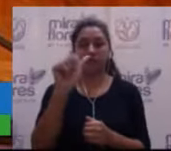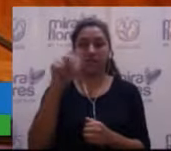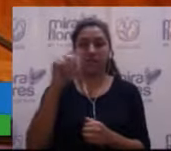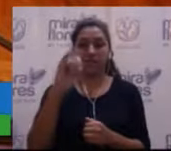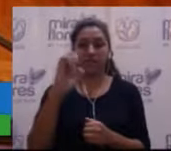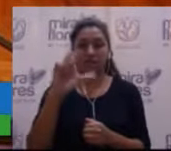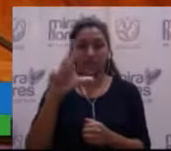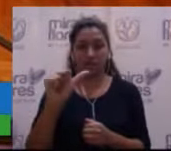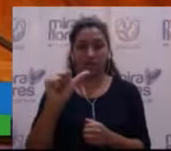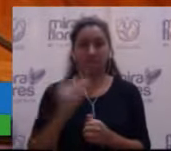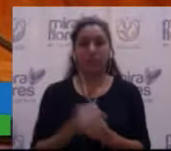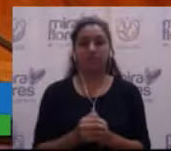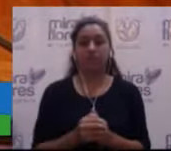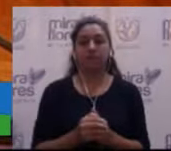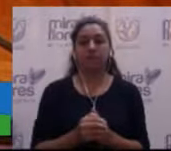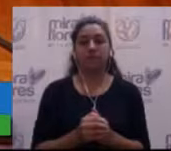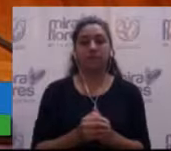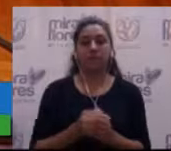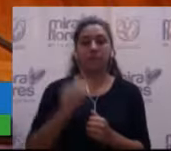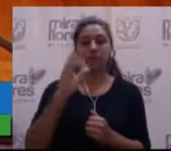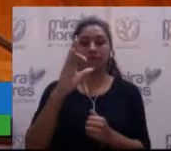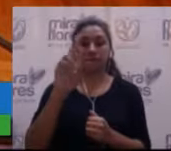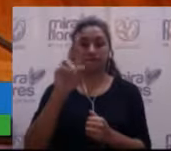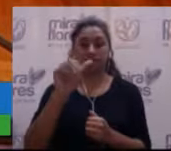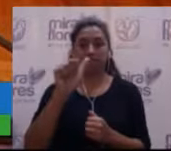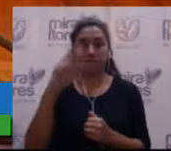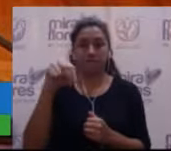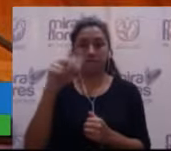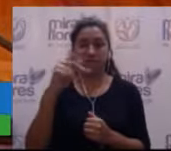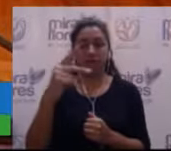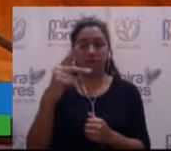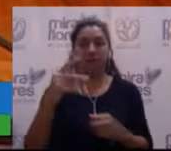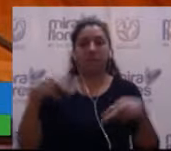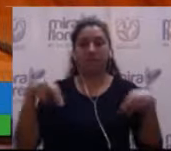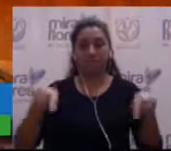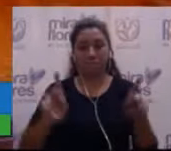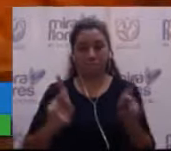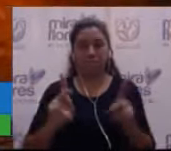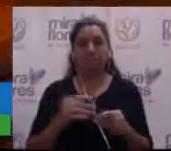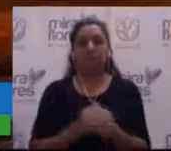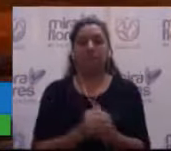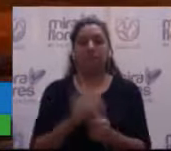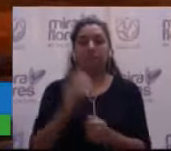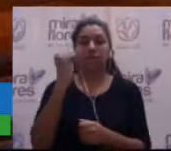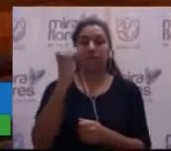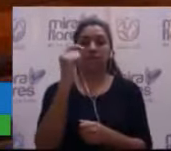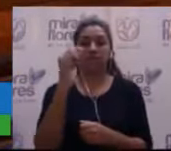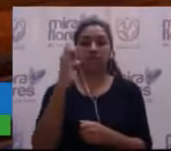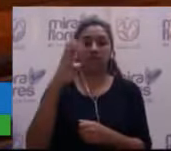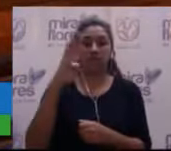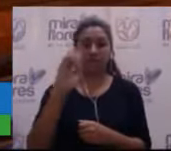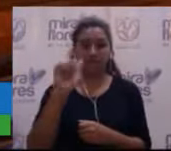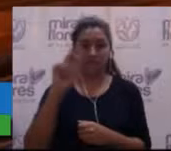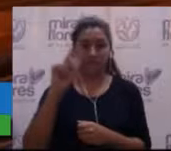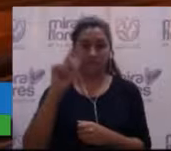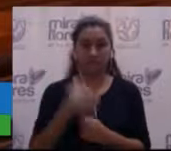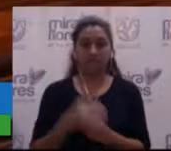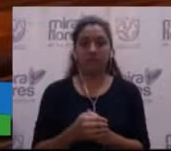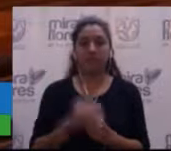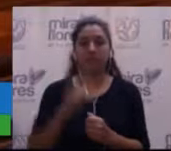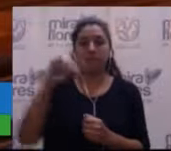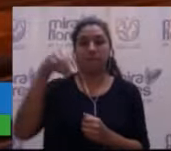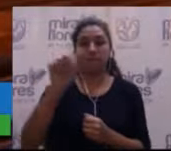Vítor. Señora Franca Rey Camino, se encuentra de licencia. Señor Alfredo Esteban Lee Gabriel. Señor Martín